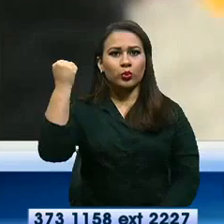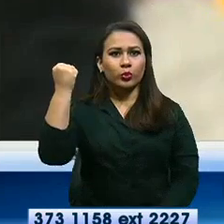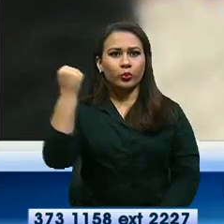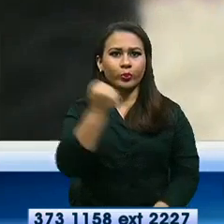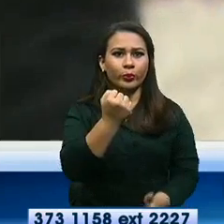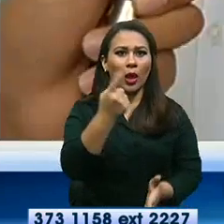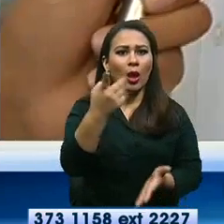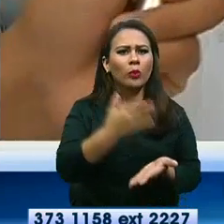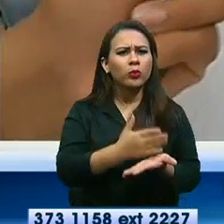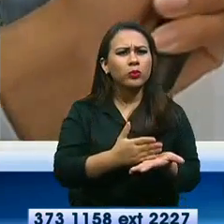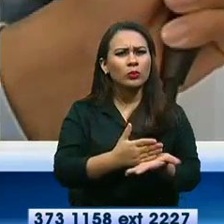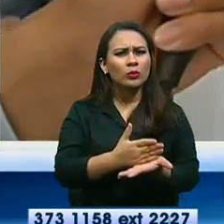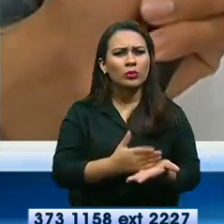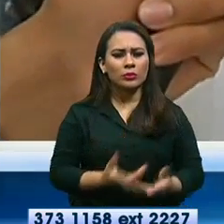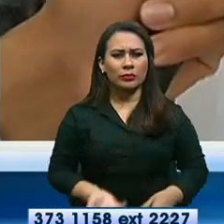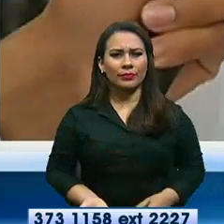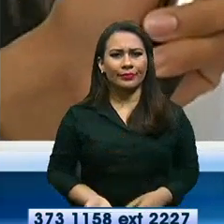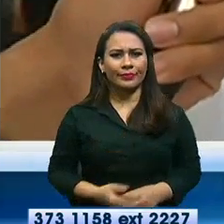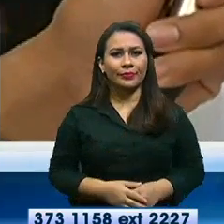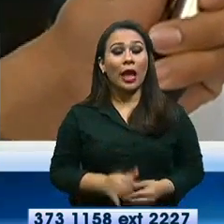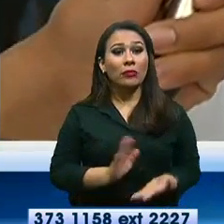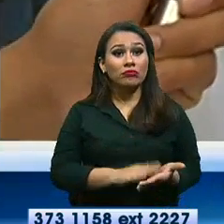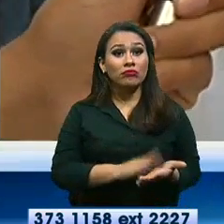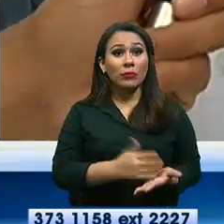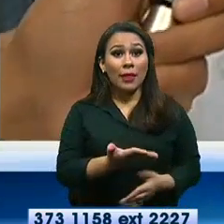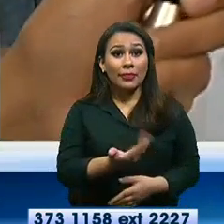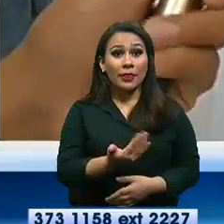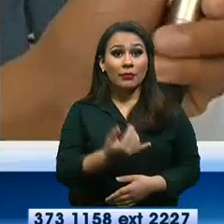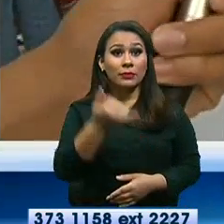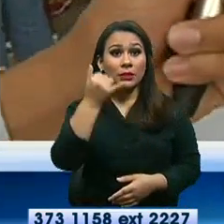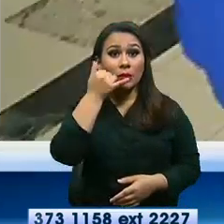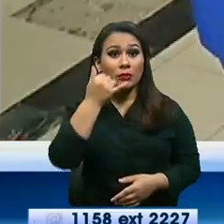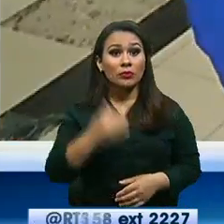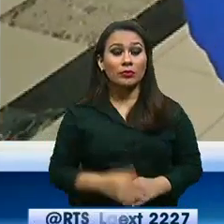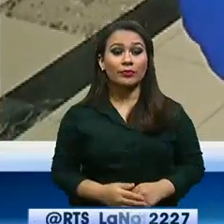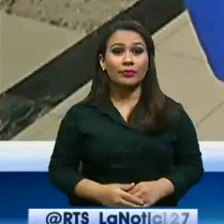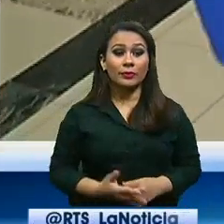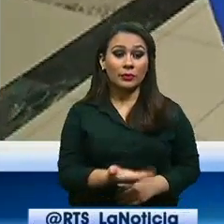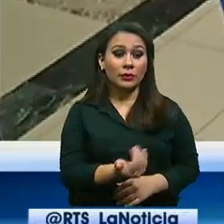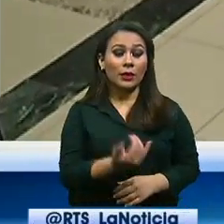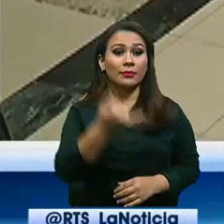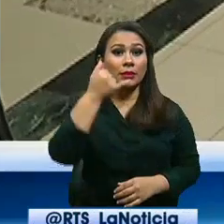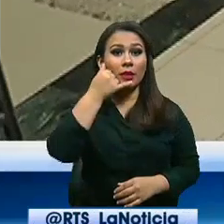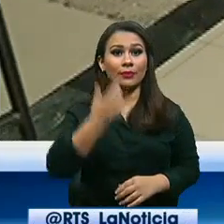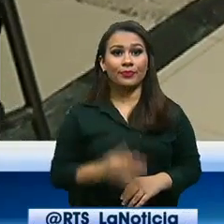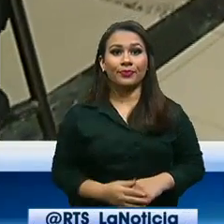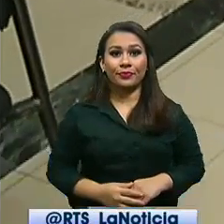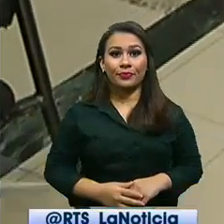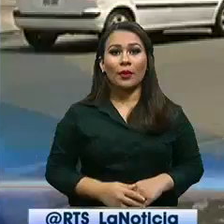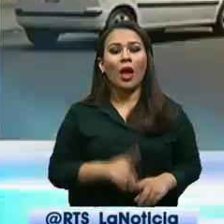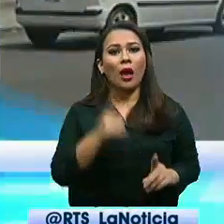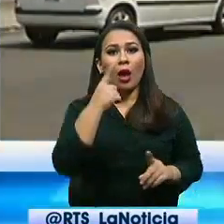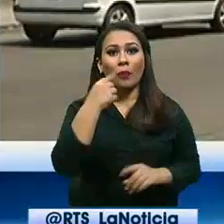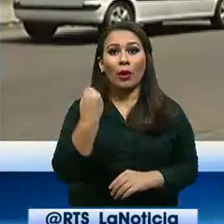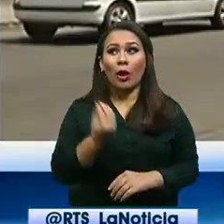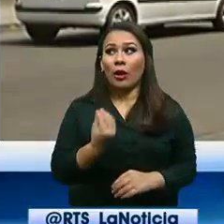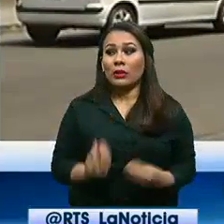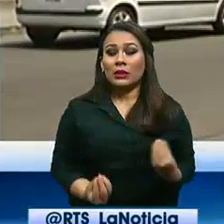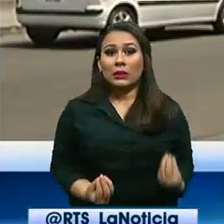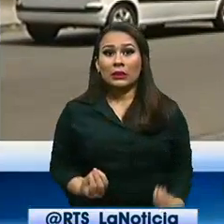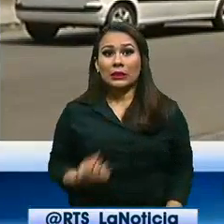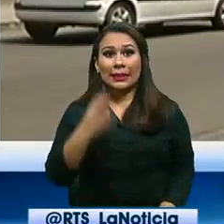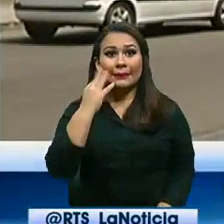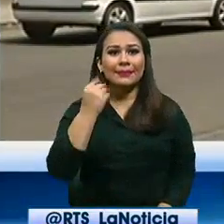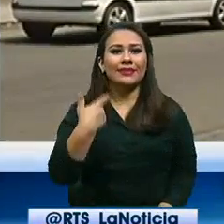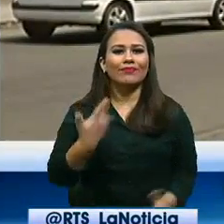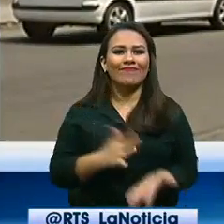arma blanca, indicándole que le entregue el celular, caso contrario lo agredía. Entonces él, como es un joven sin ninguna